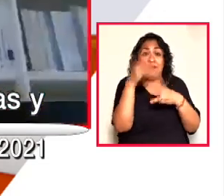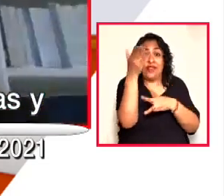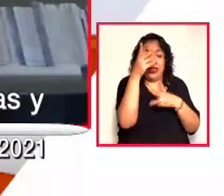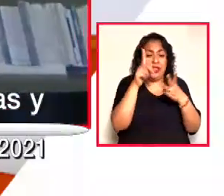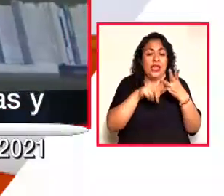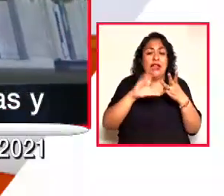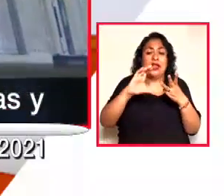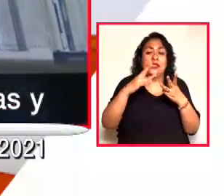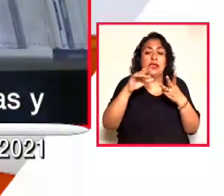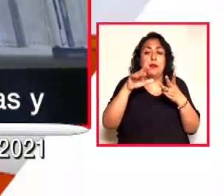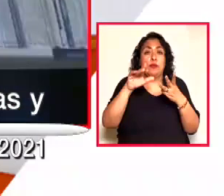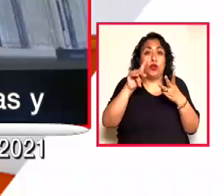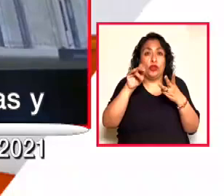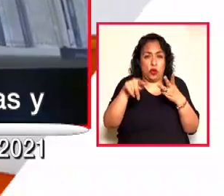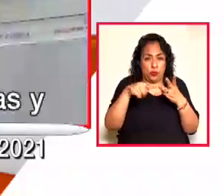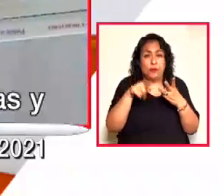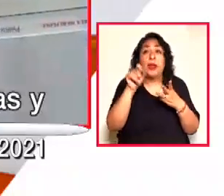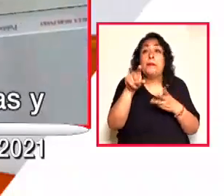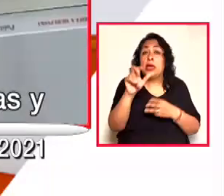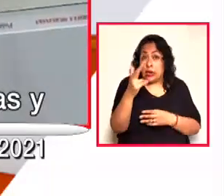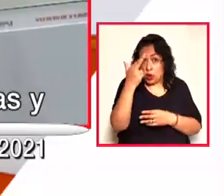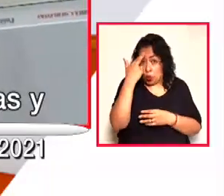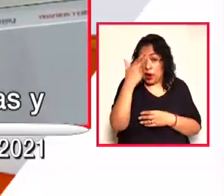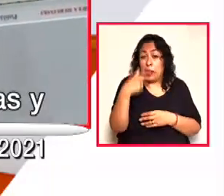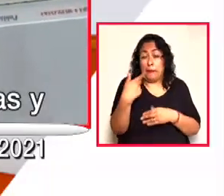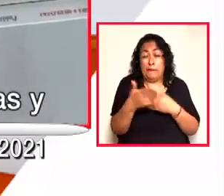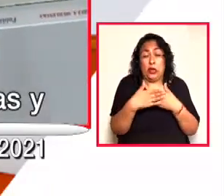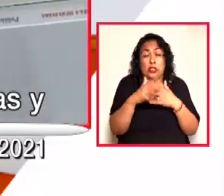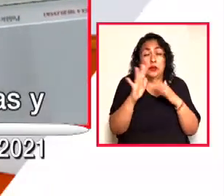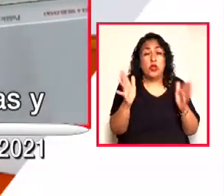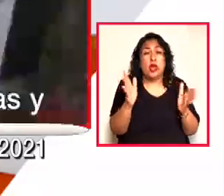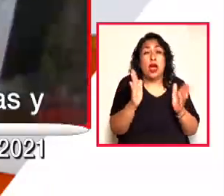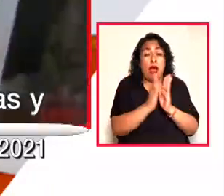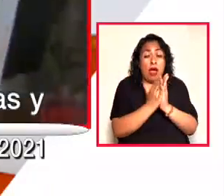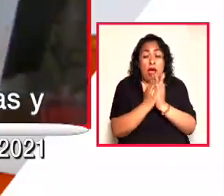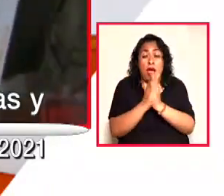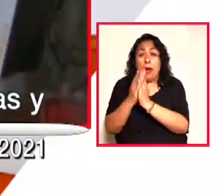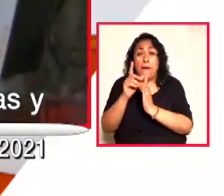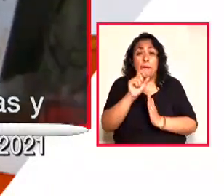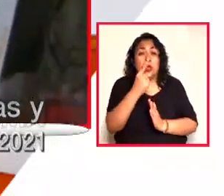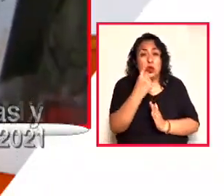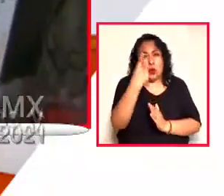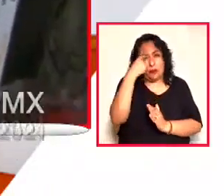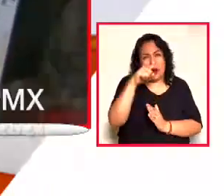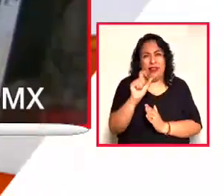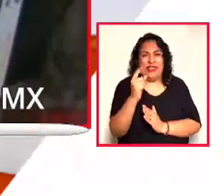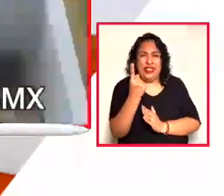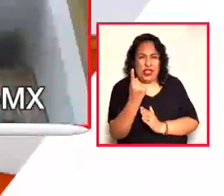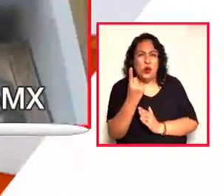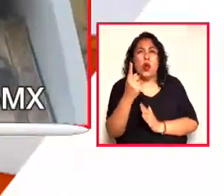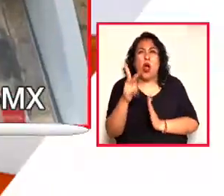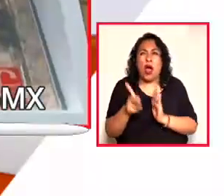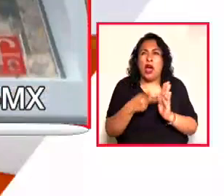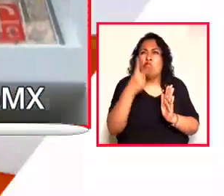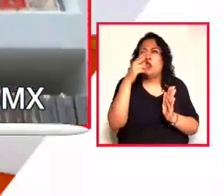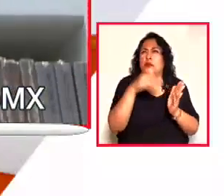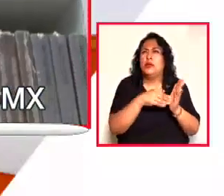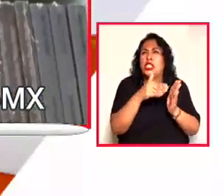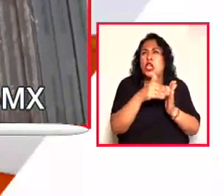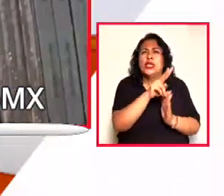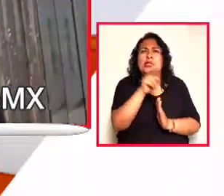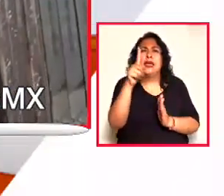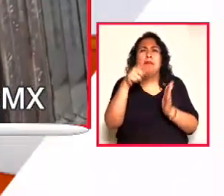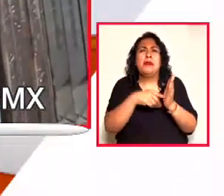Champotón. Además, recordó que está por lanzarse la colección 21 para el 21. Esta reedición de 2.100.000